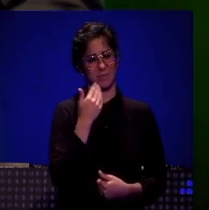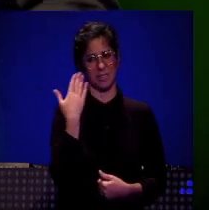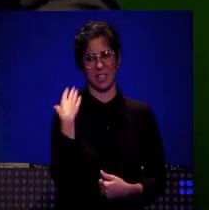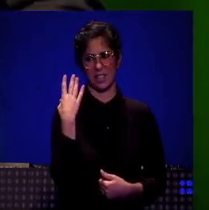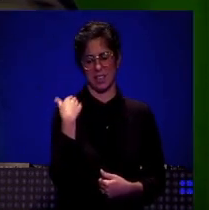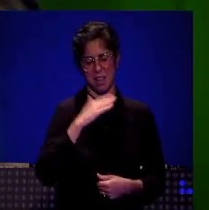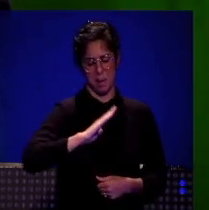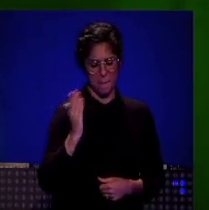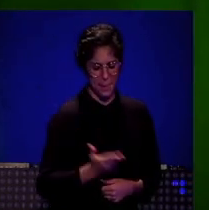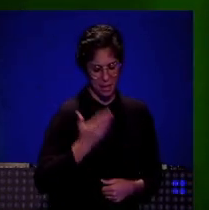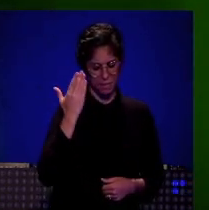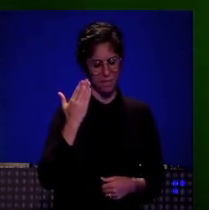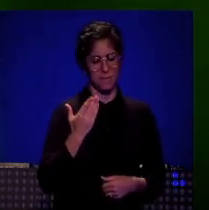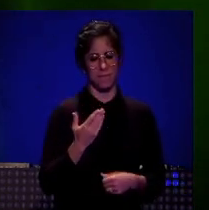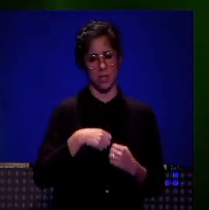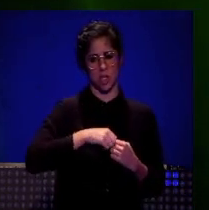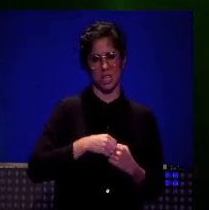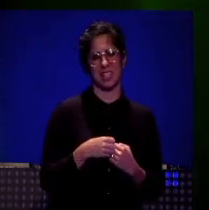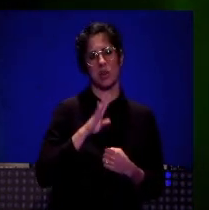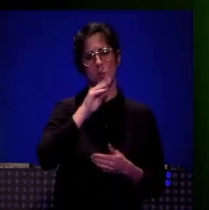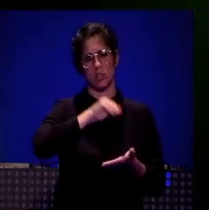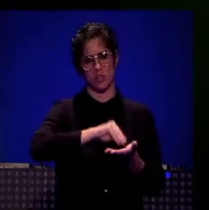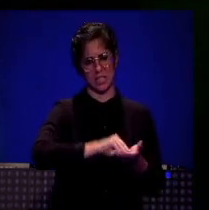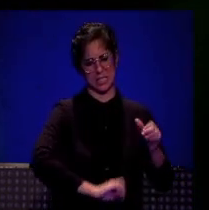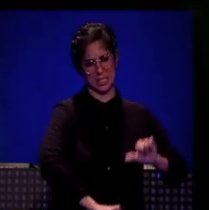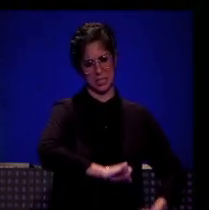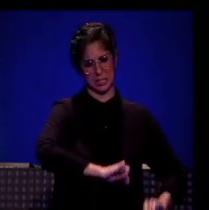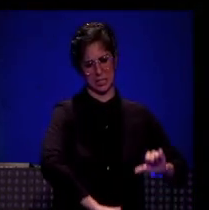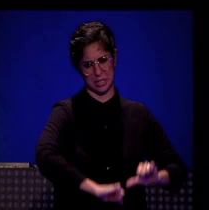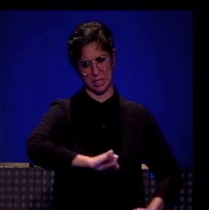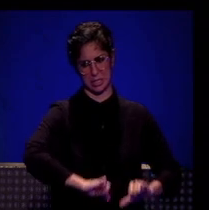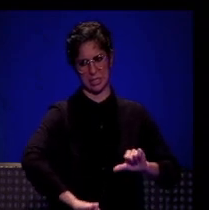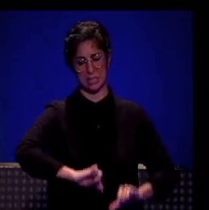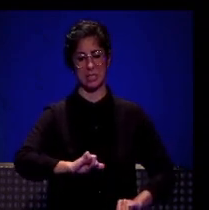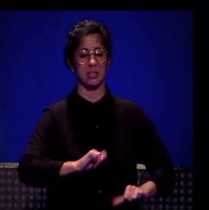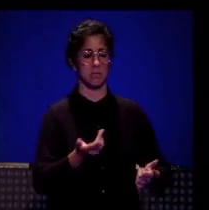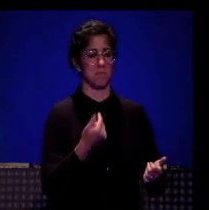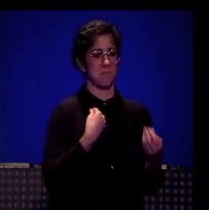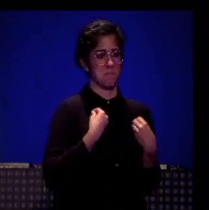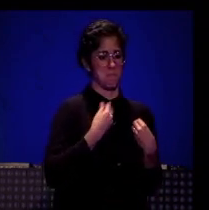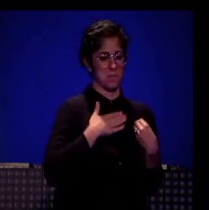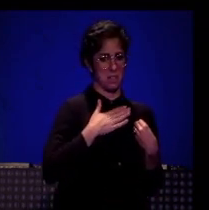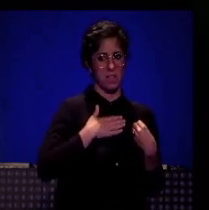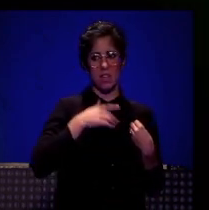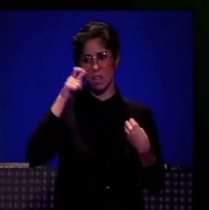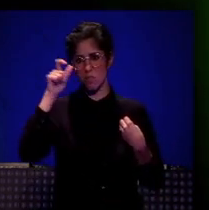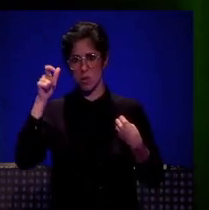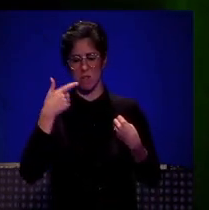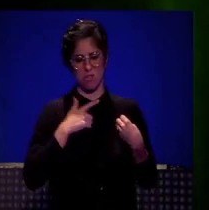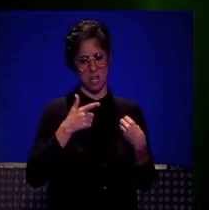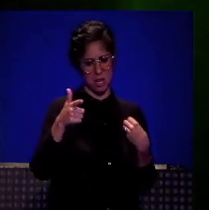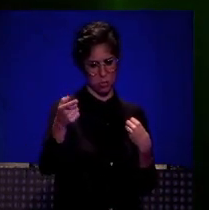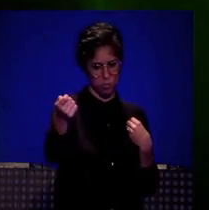cuatro veces por el quirófano y donde yo vivía pues estaba un poco lejos del pueblo con lo cual cuando mi mujer trabajaba me quedaba solo